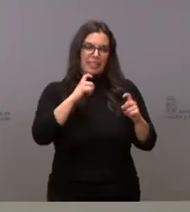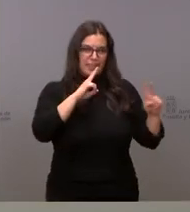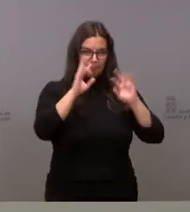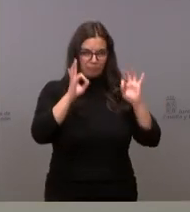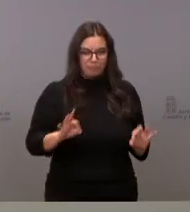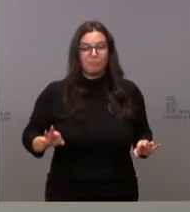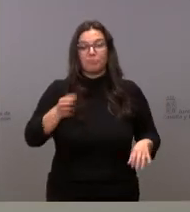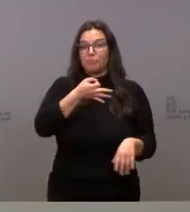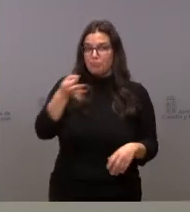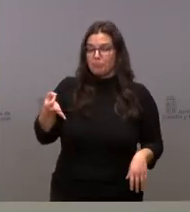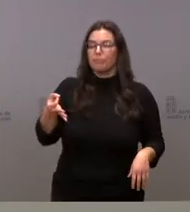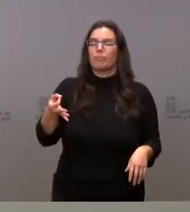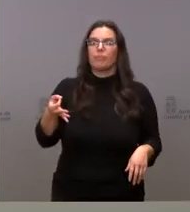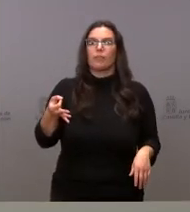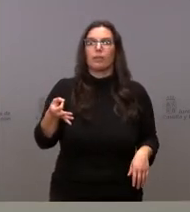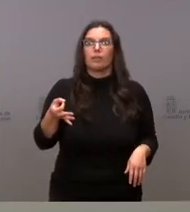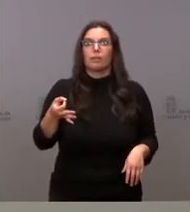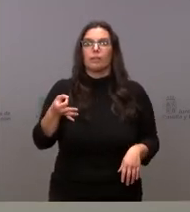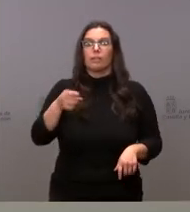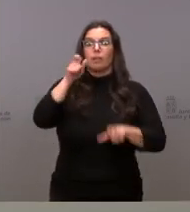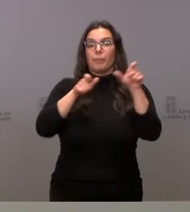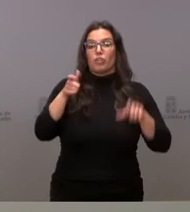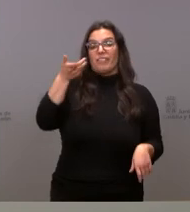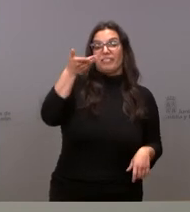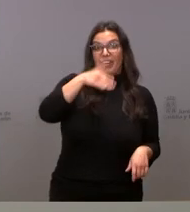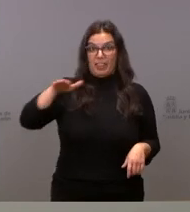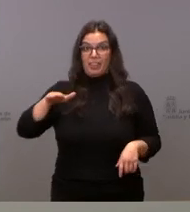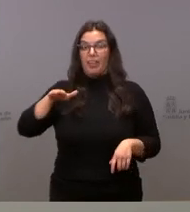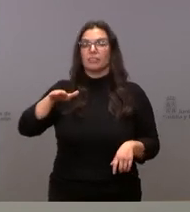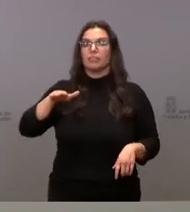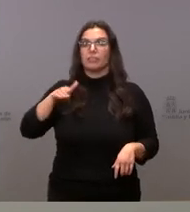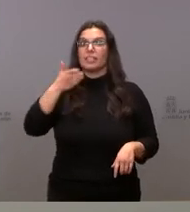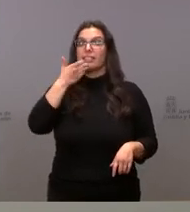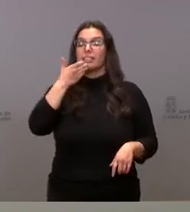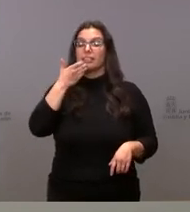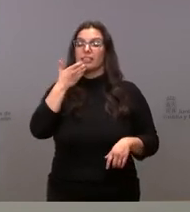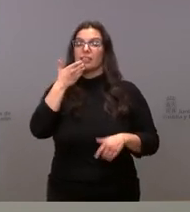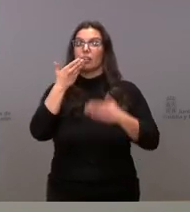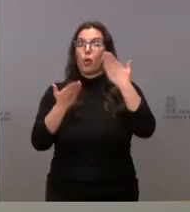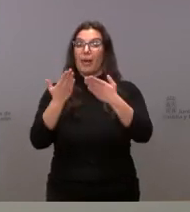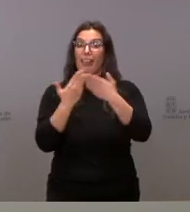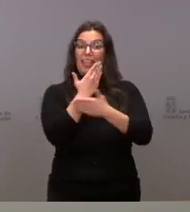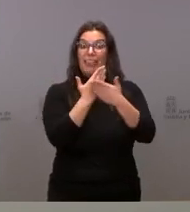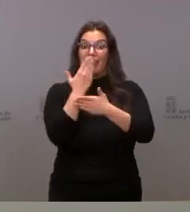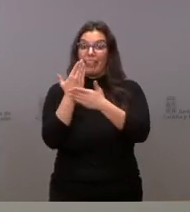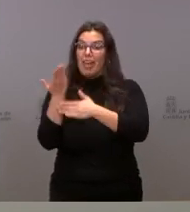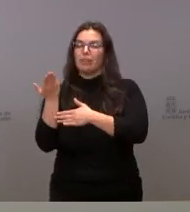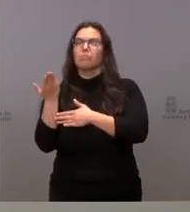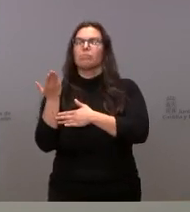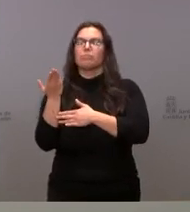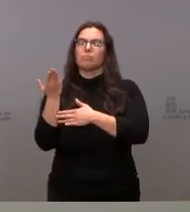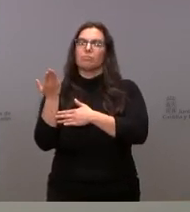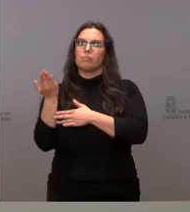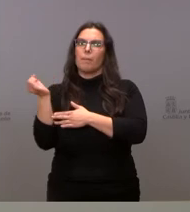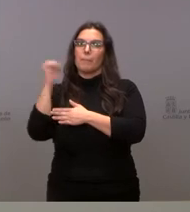efectivamente el nivel de fallecidos es más alto que en días anteriores pero me va a permitir que no podamos compararlo con